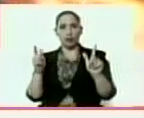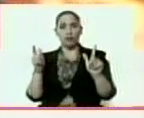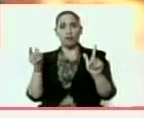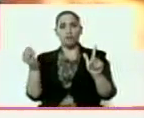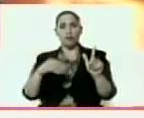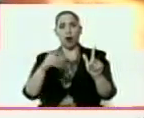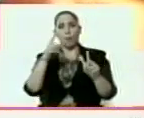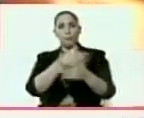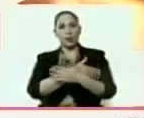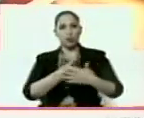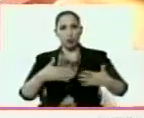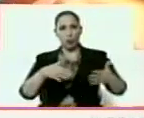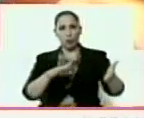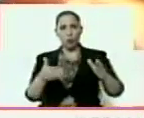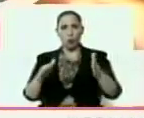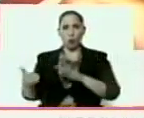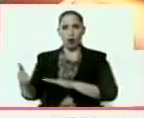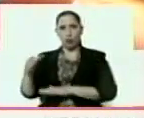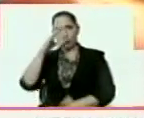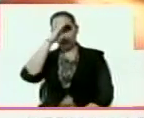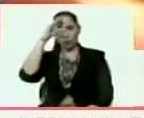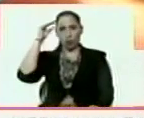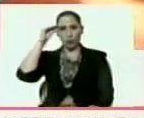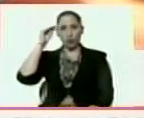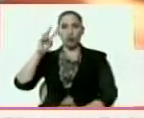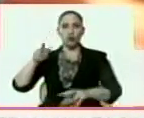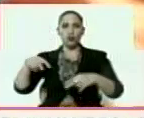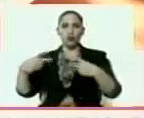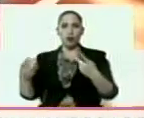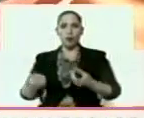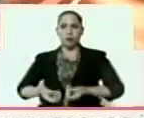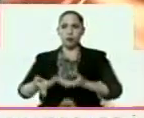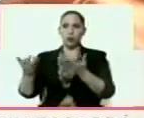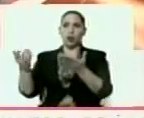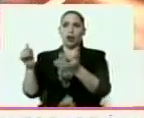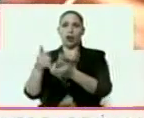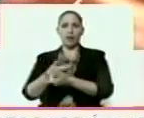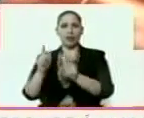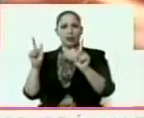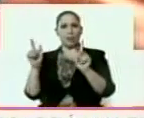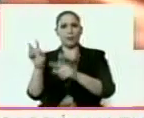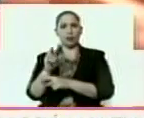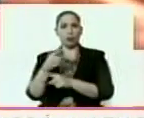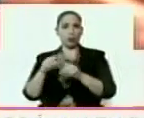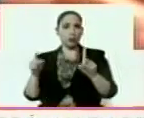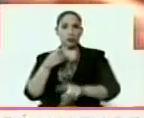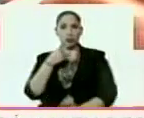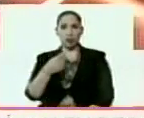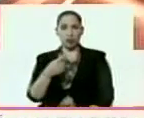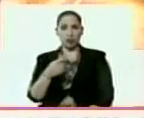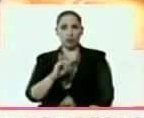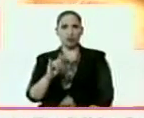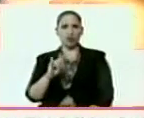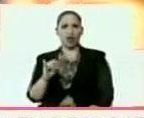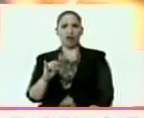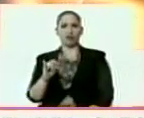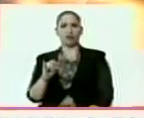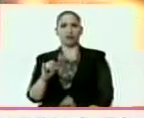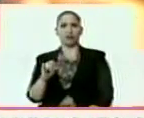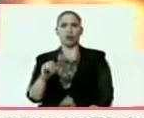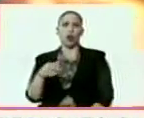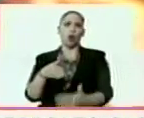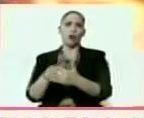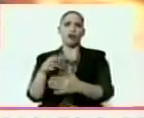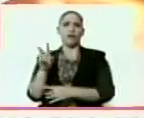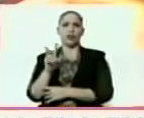El discurso del señor Trump es que le va a dar nuevamente la libertad a los venezolanos, pero ya dijo, voy a tirar una cuarentena contra